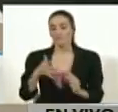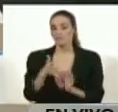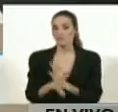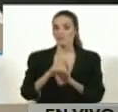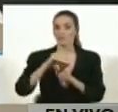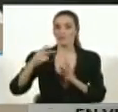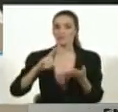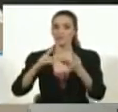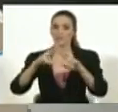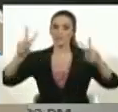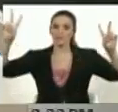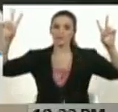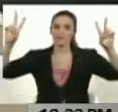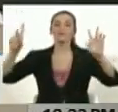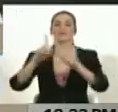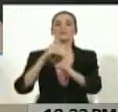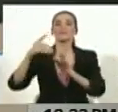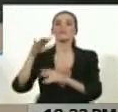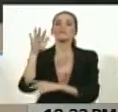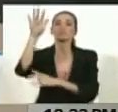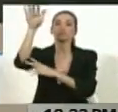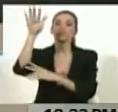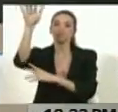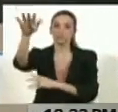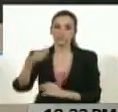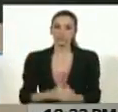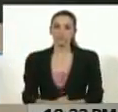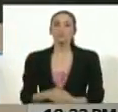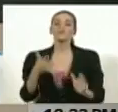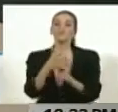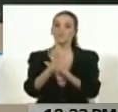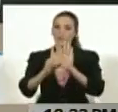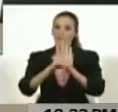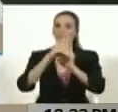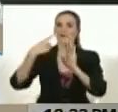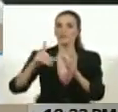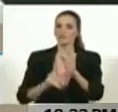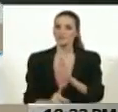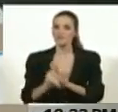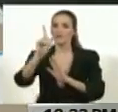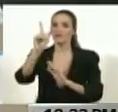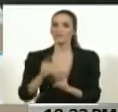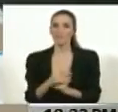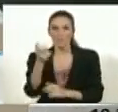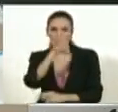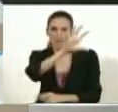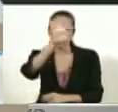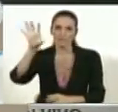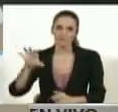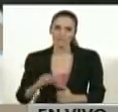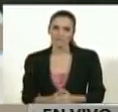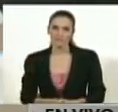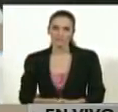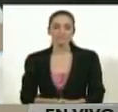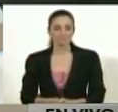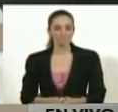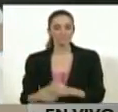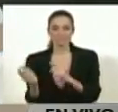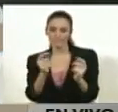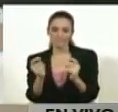derecho a la paz a los efectos del derecho al futuro a los efectos del derecho al desarrollo de los pueblos y ese es un